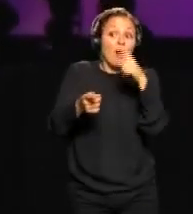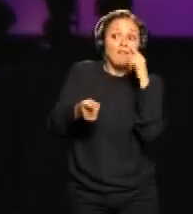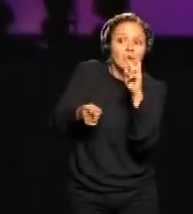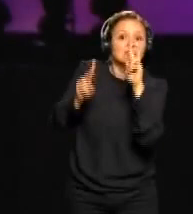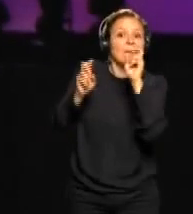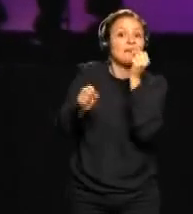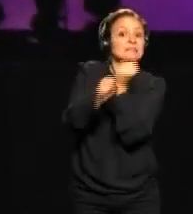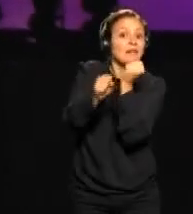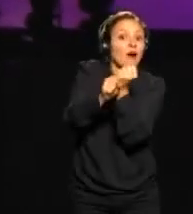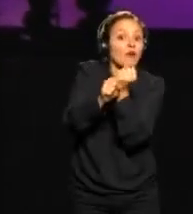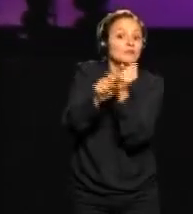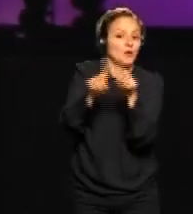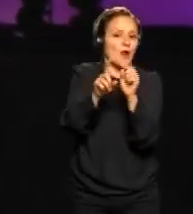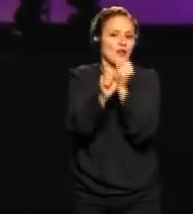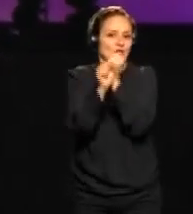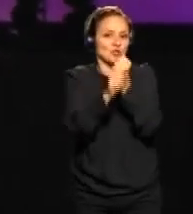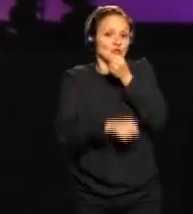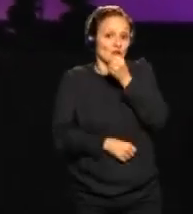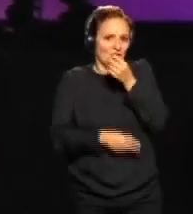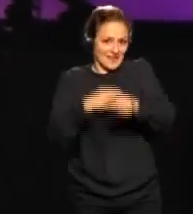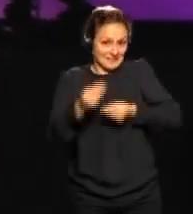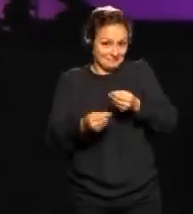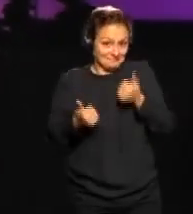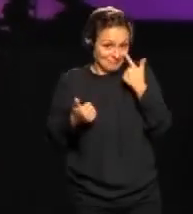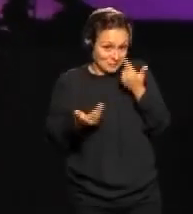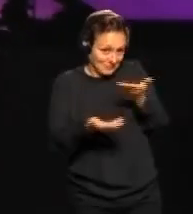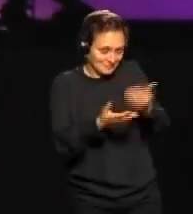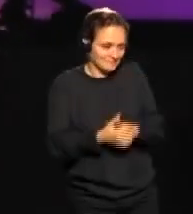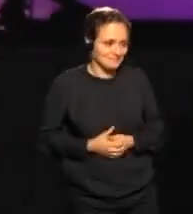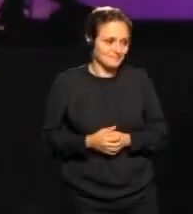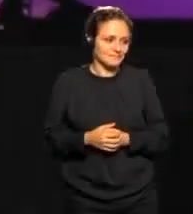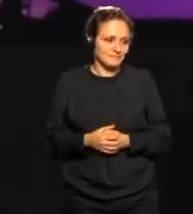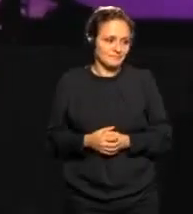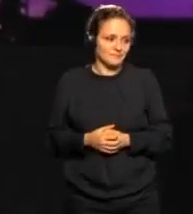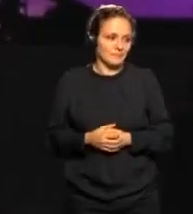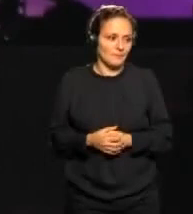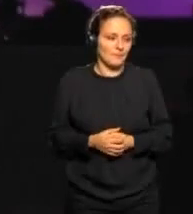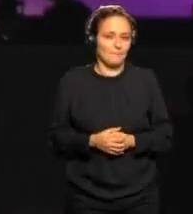Sonora.